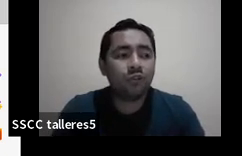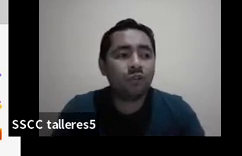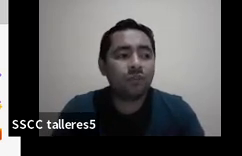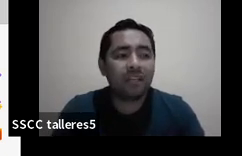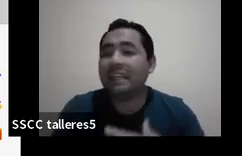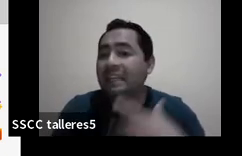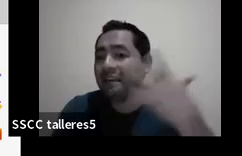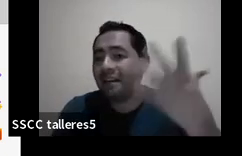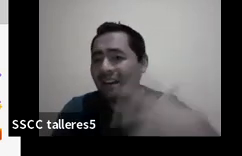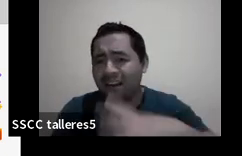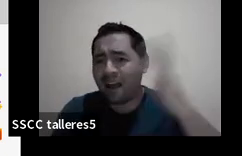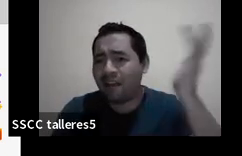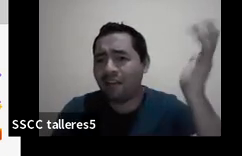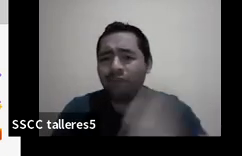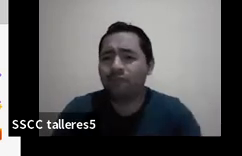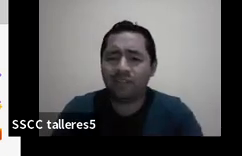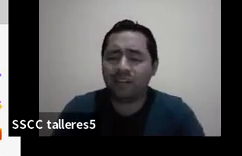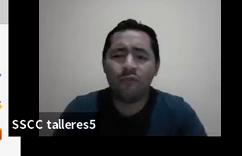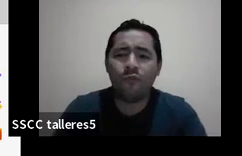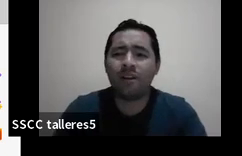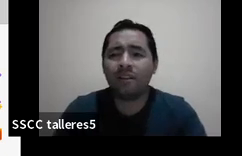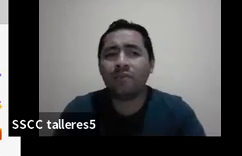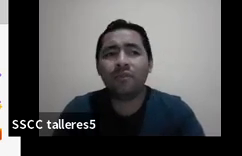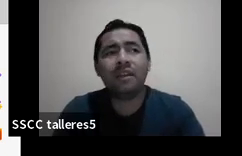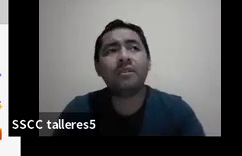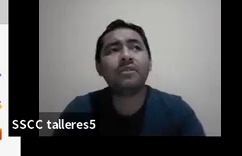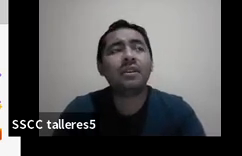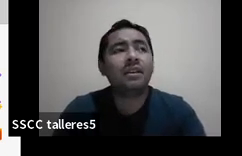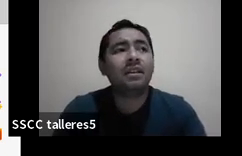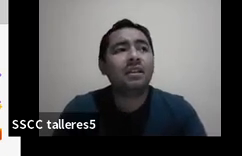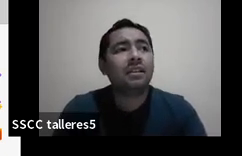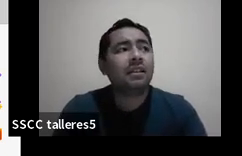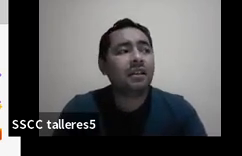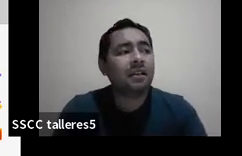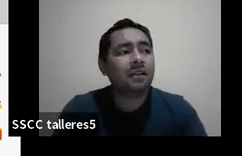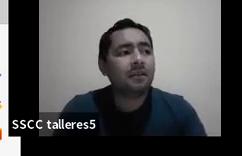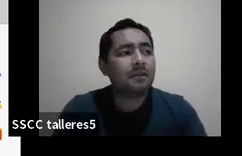los sordos se ríen a carcajadas, se ríen fuerte algunos de ellos,